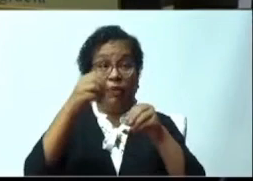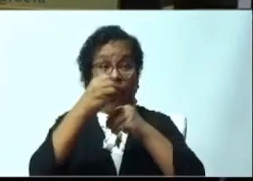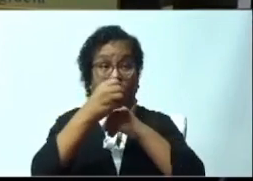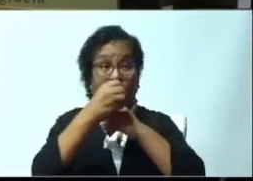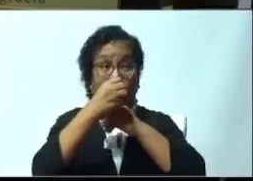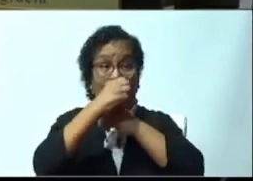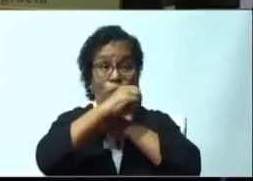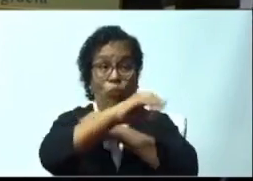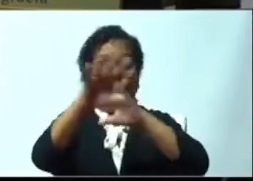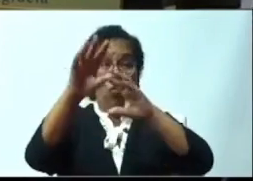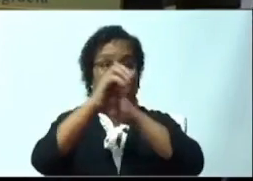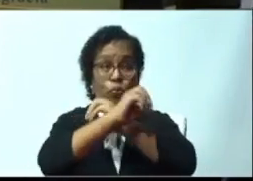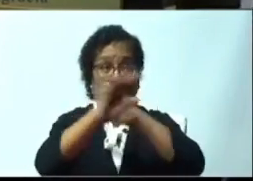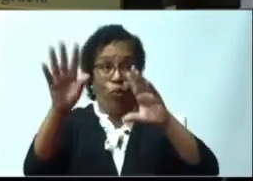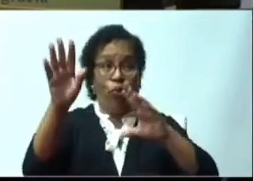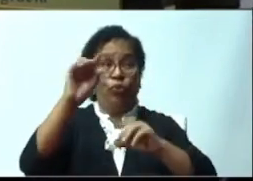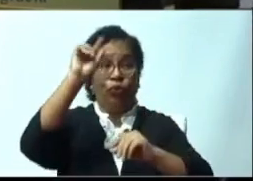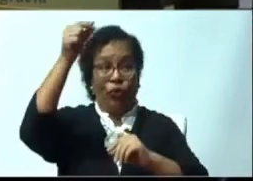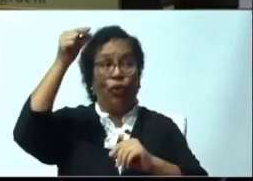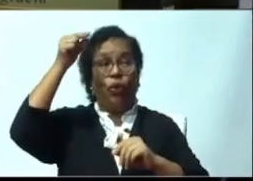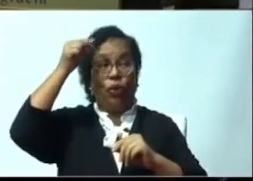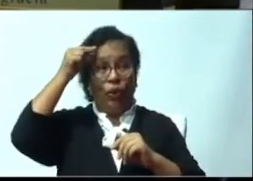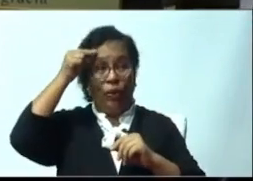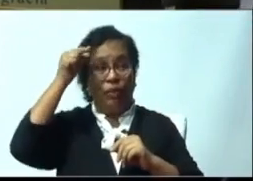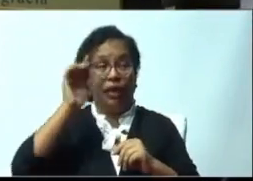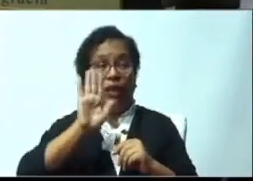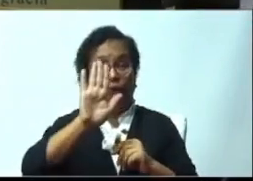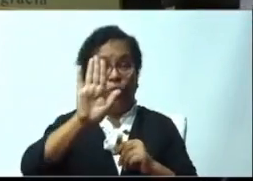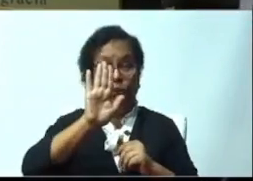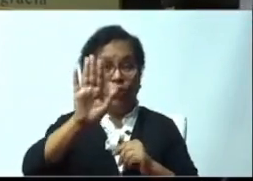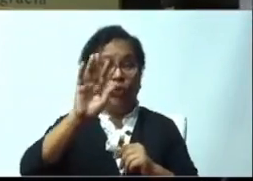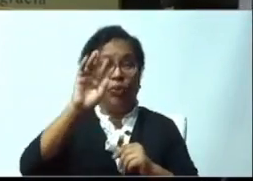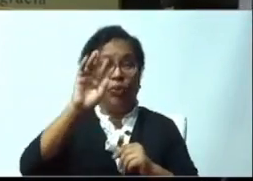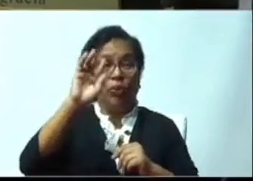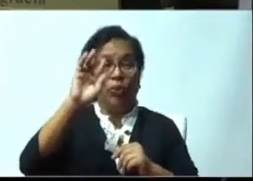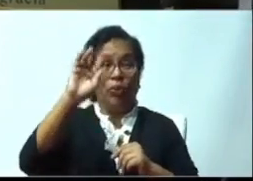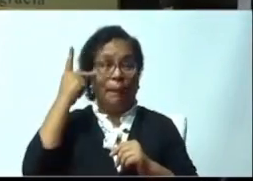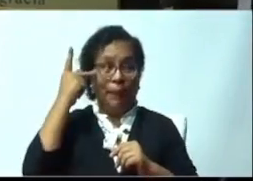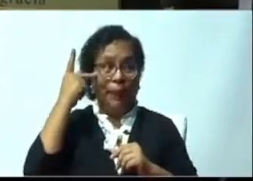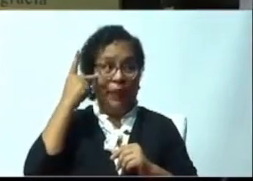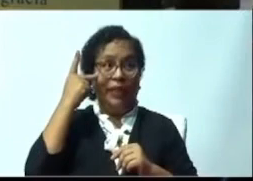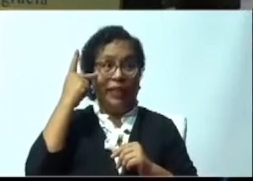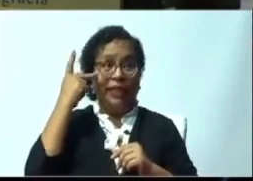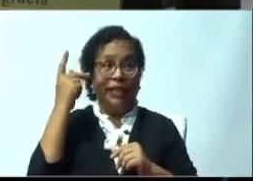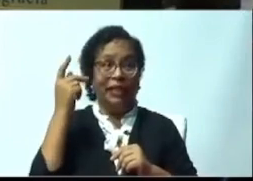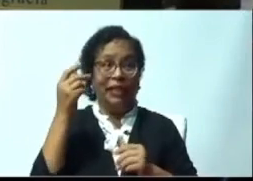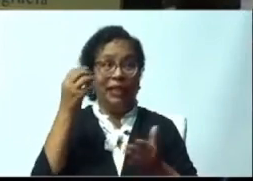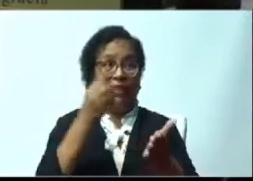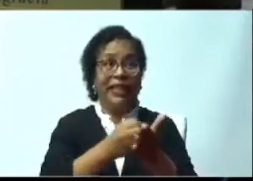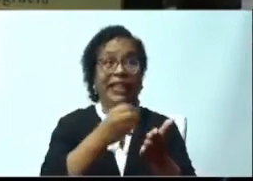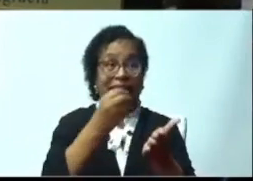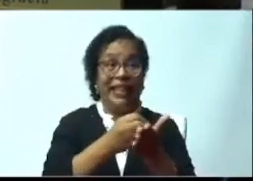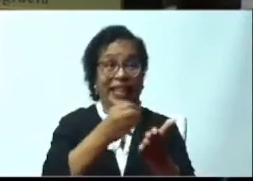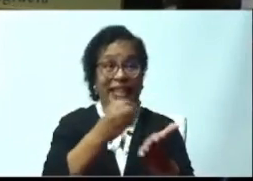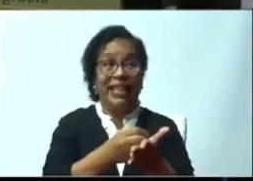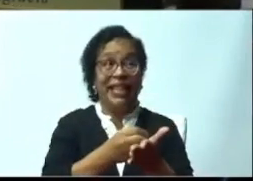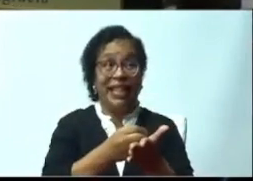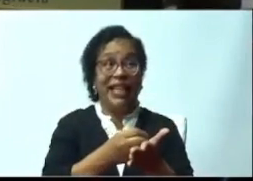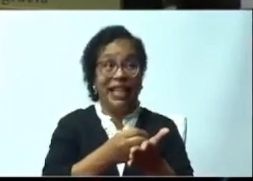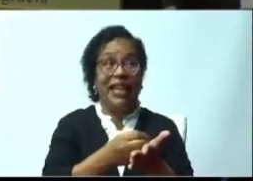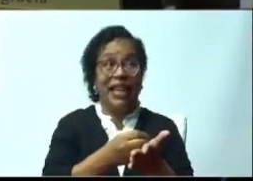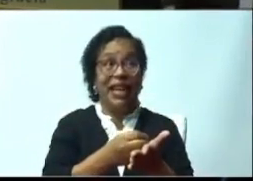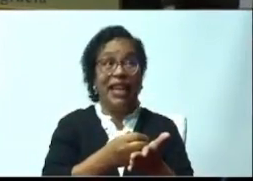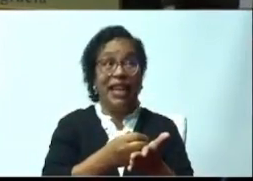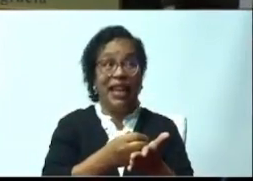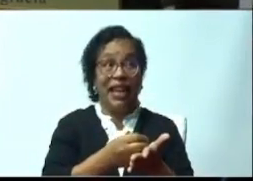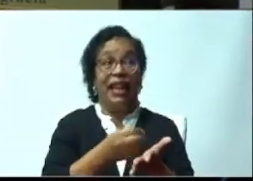el Estado para propaganda política y todo lo demás. Esa partida de propaganda y manipulación